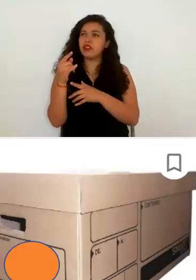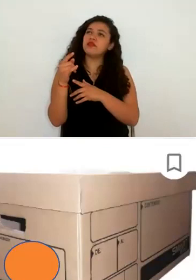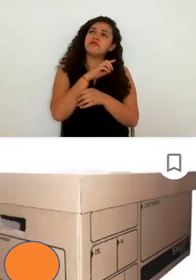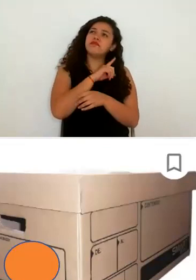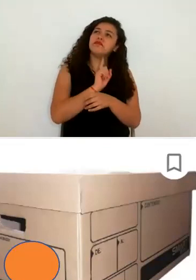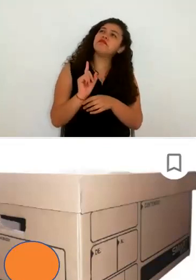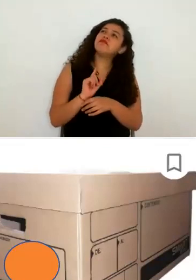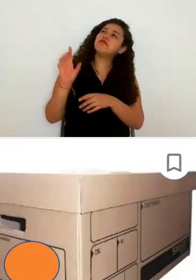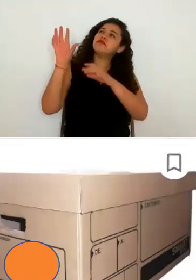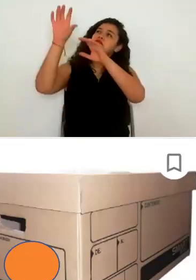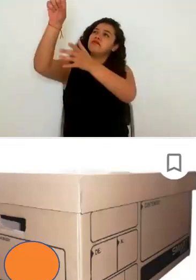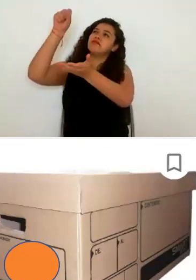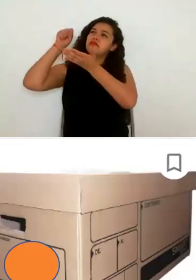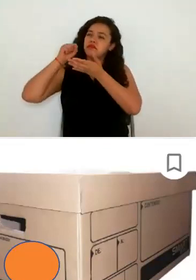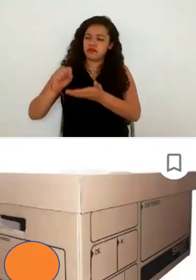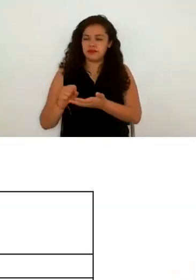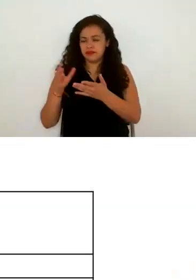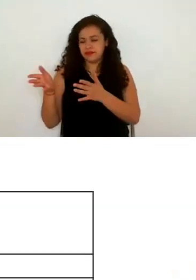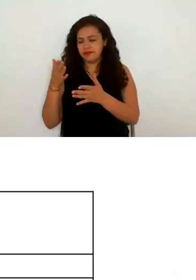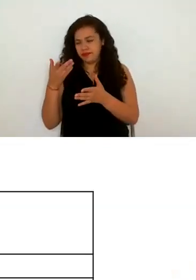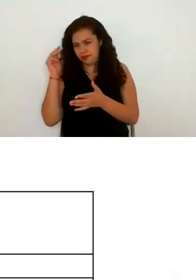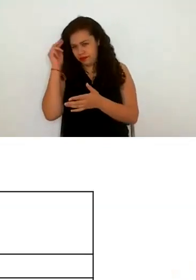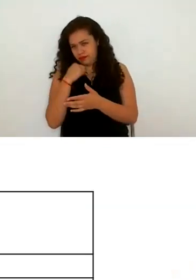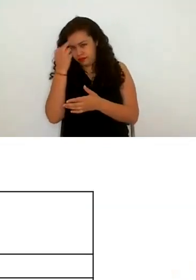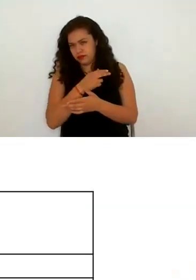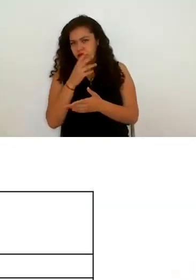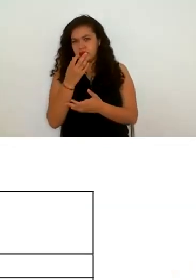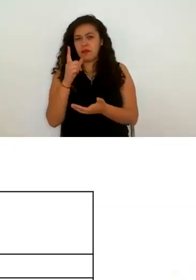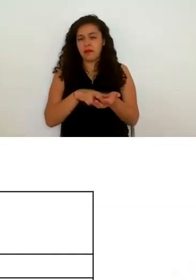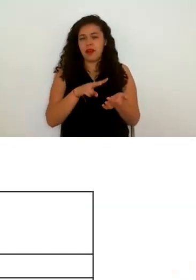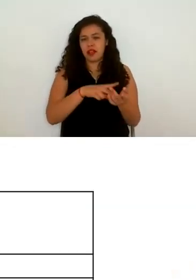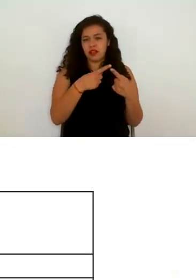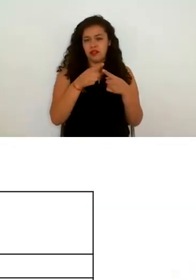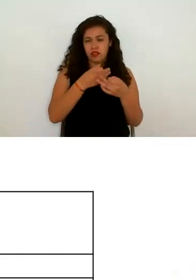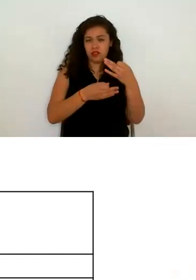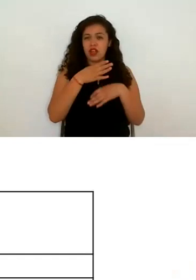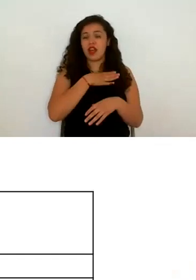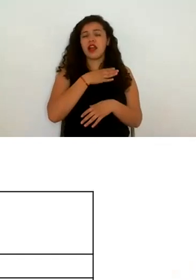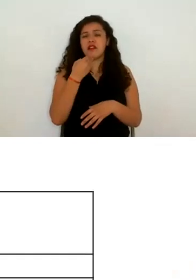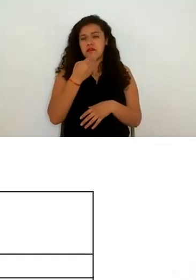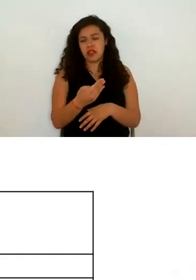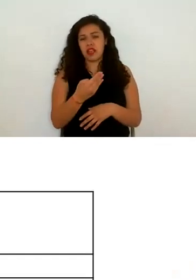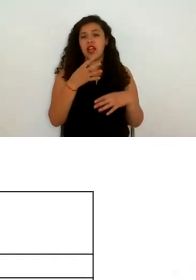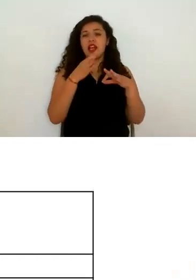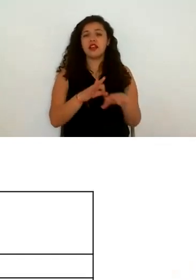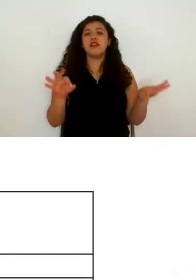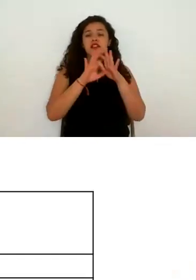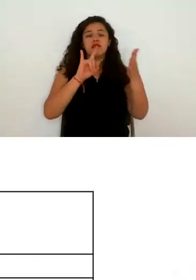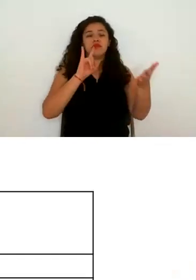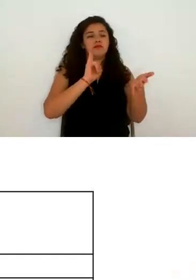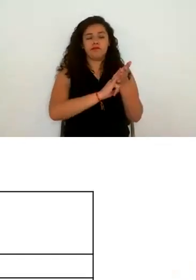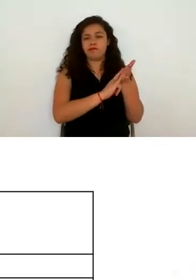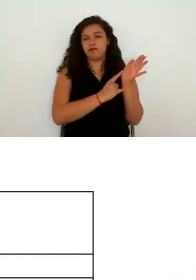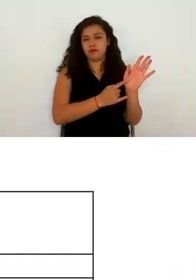les decía, hay de diferentes precios, todas son buenas. Lo importante también es que coloquen una etiqueta. Ahora, este